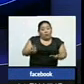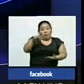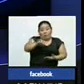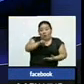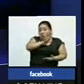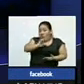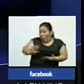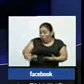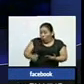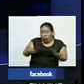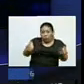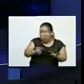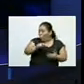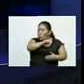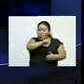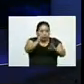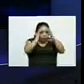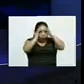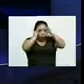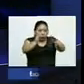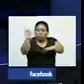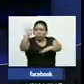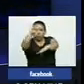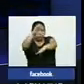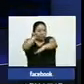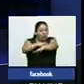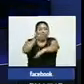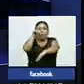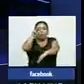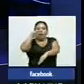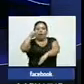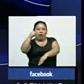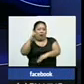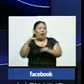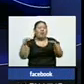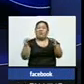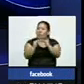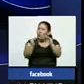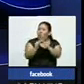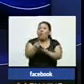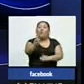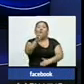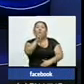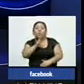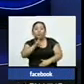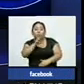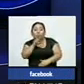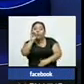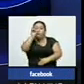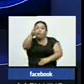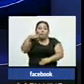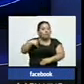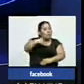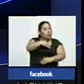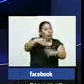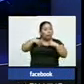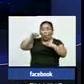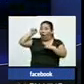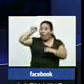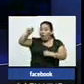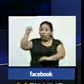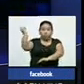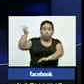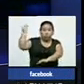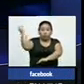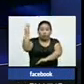El Salvador se está alerta por los casos de dengue. En Honduras la situación es tal que las autoridades han decretado emergencia nacional.